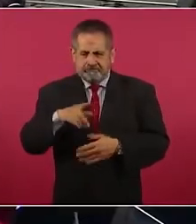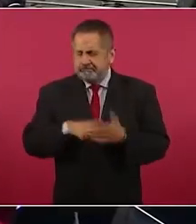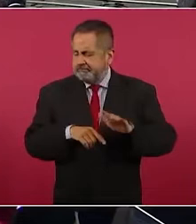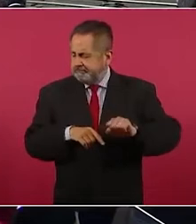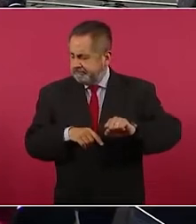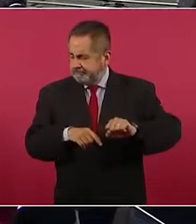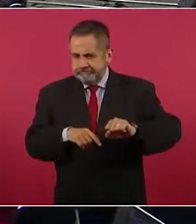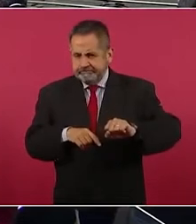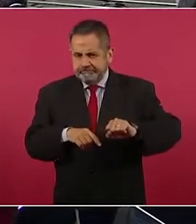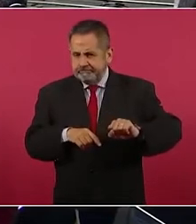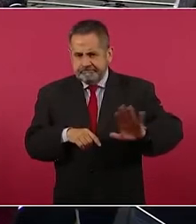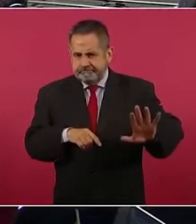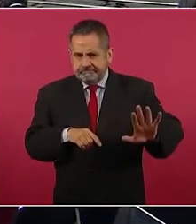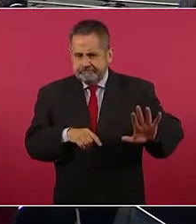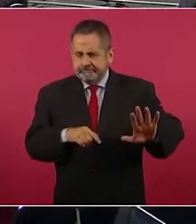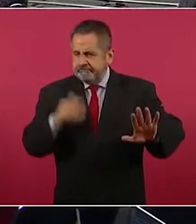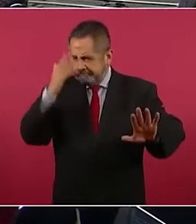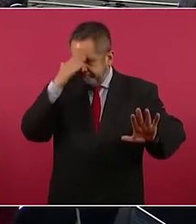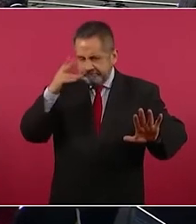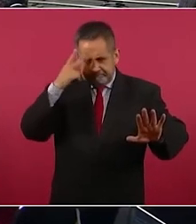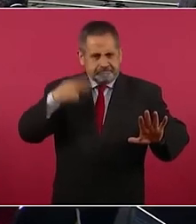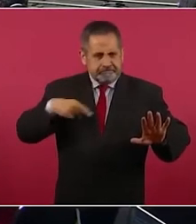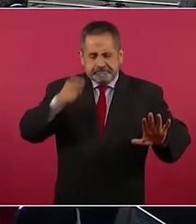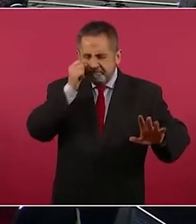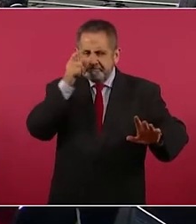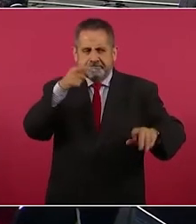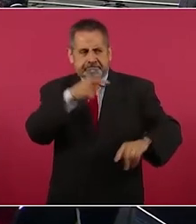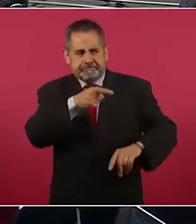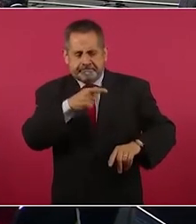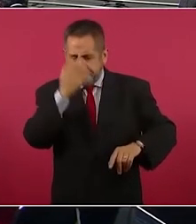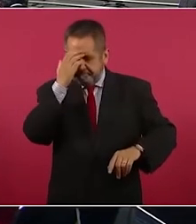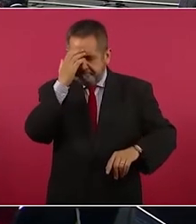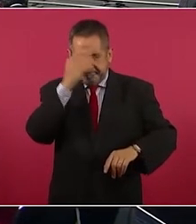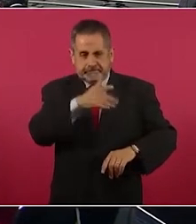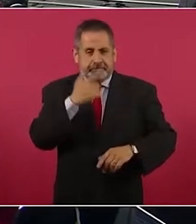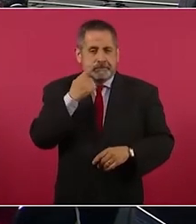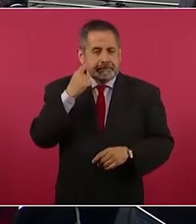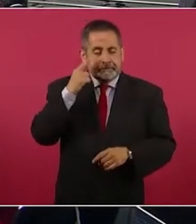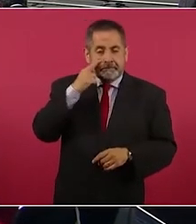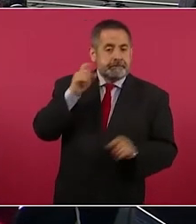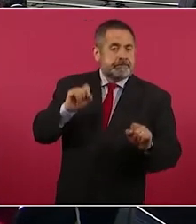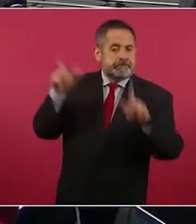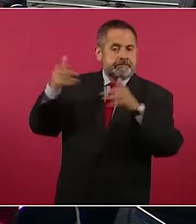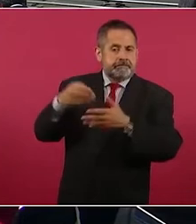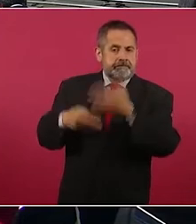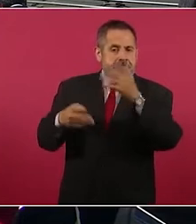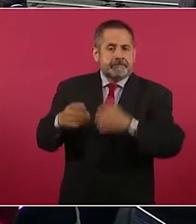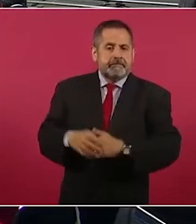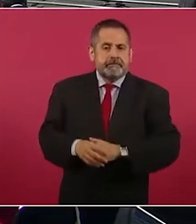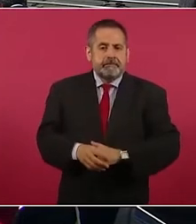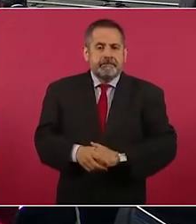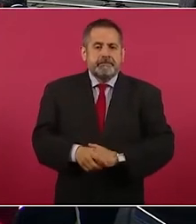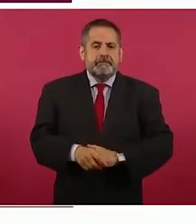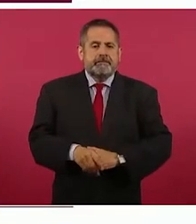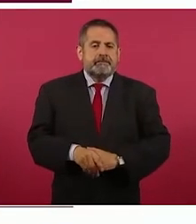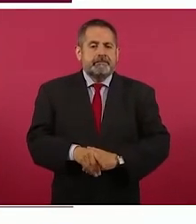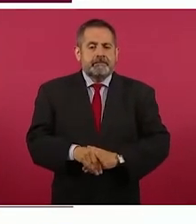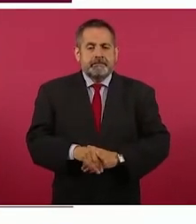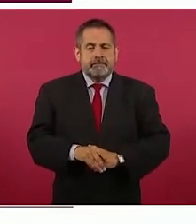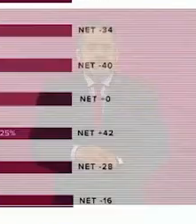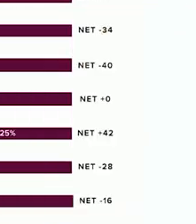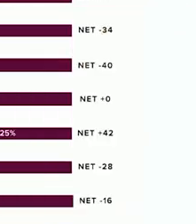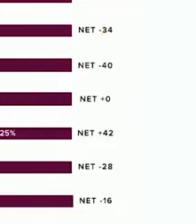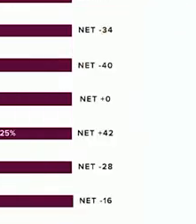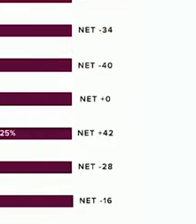está muy consciente. Miren cómo están. 67 de aprobación.